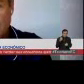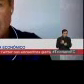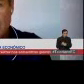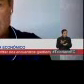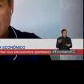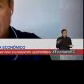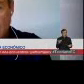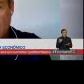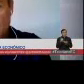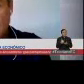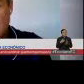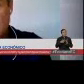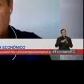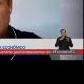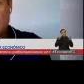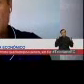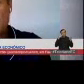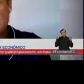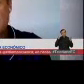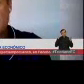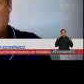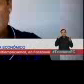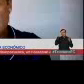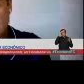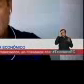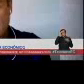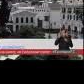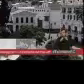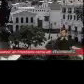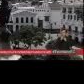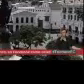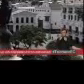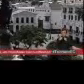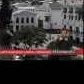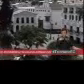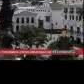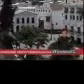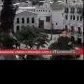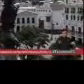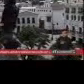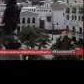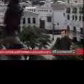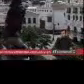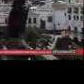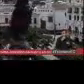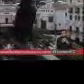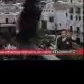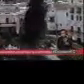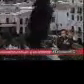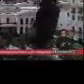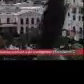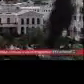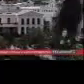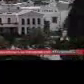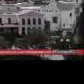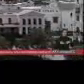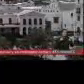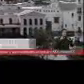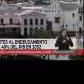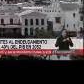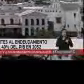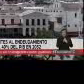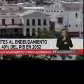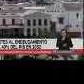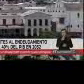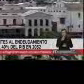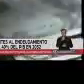de financiamiento si tuviéramos financiamiento del extranjero. Para lograr el objetivo, el Ejecutivo plantea en el veto a partir del 2022